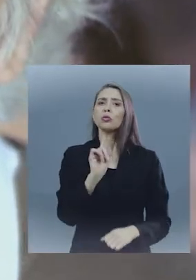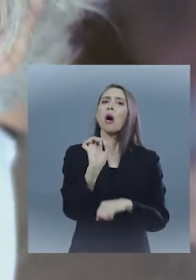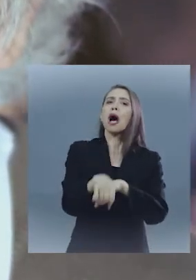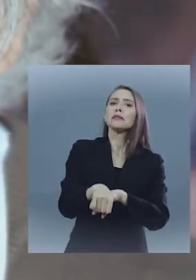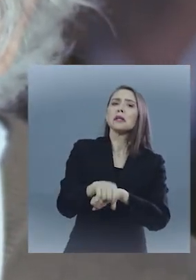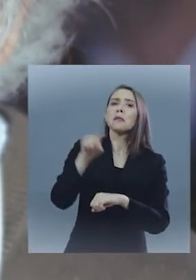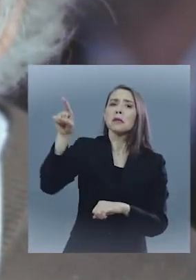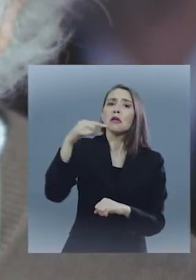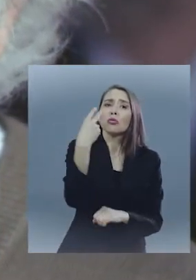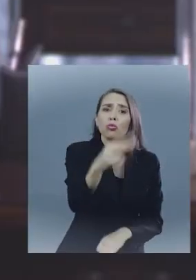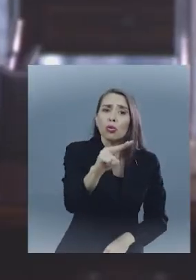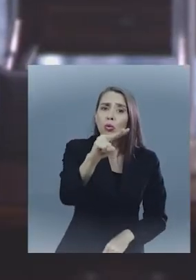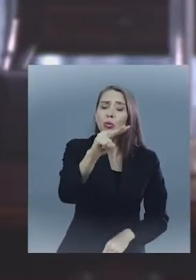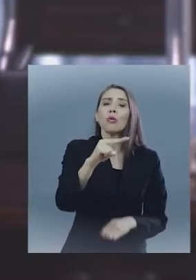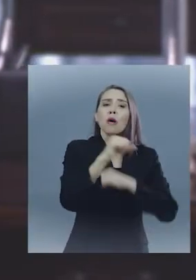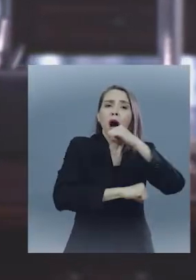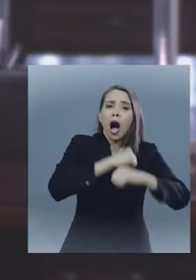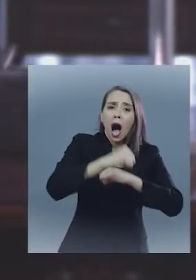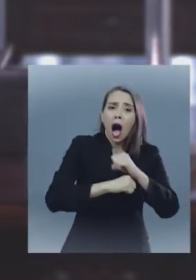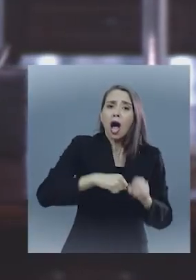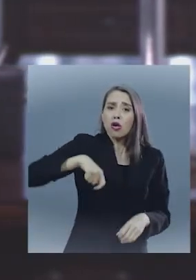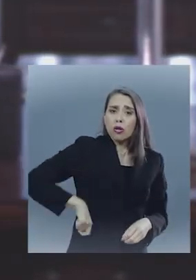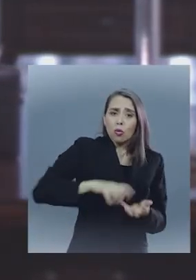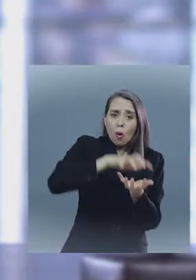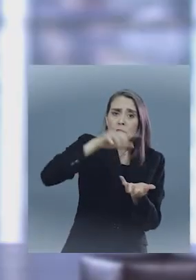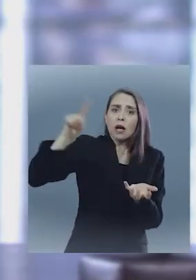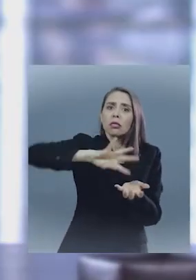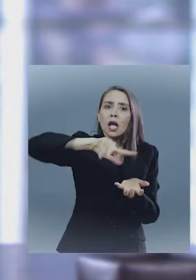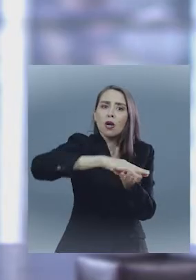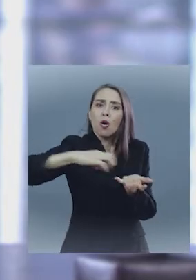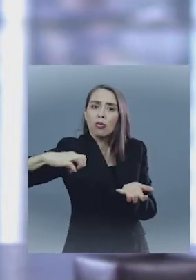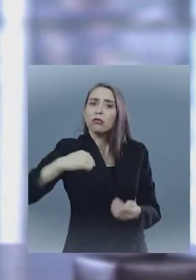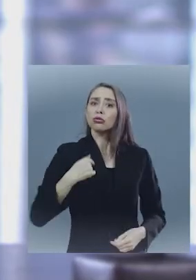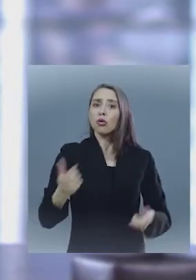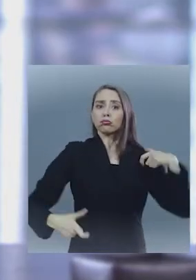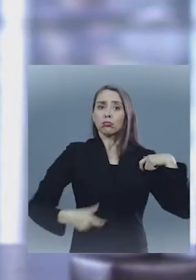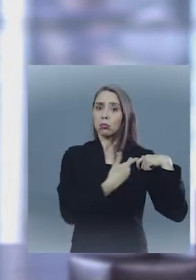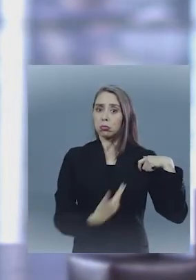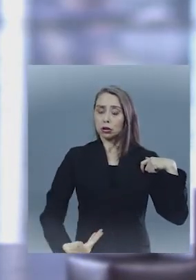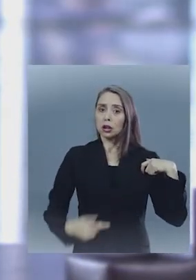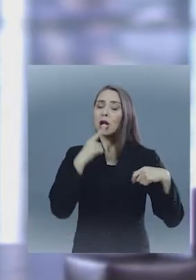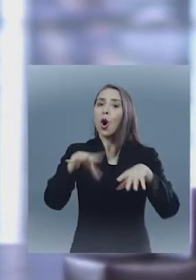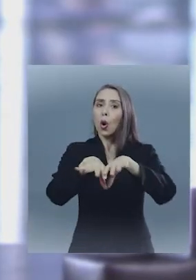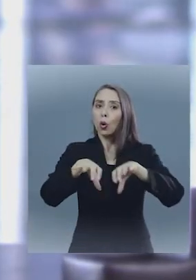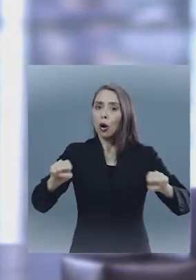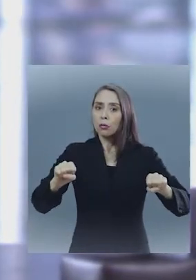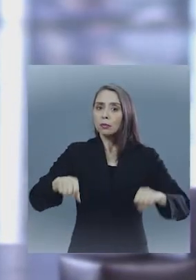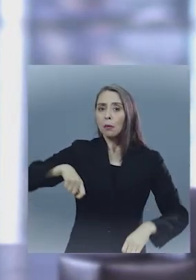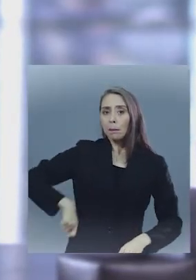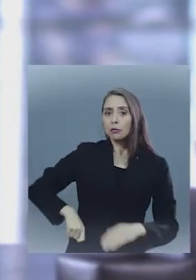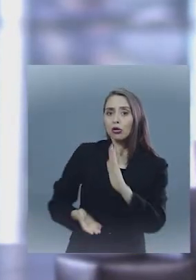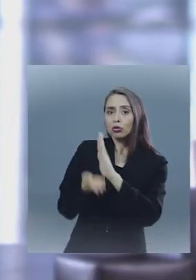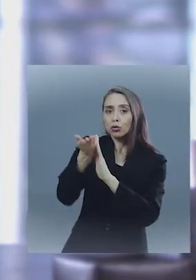No te resignes a que te roben tus merecidos años de jubilación. Como presidente, me comprometo a subir las pensiones hasta que